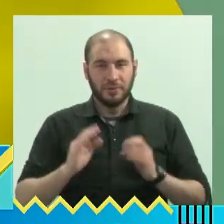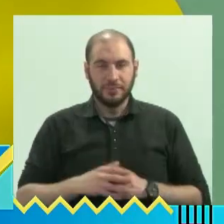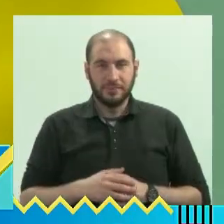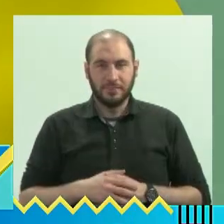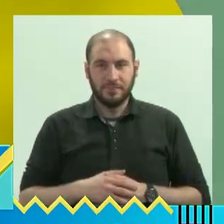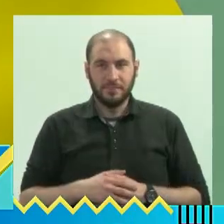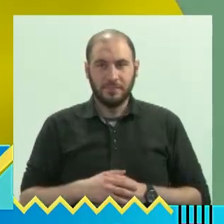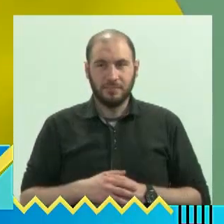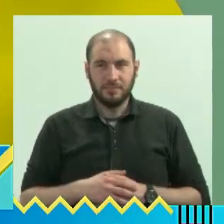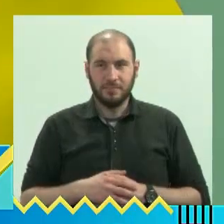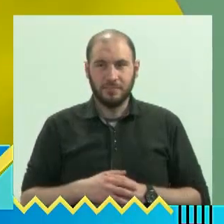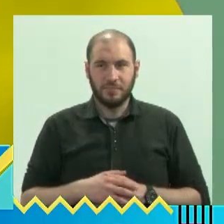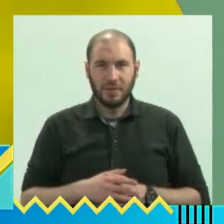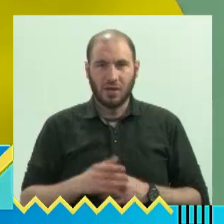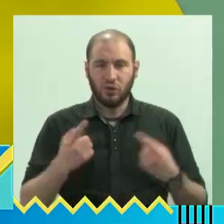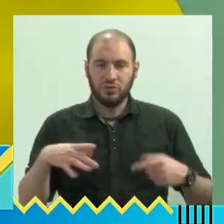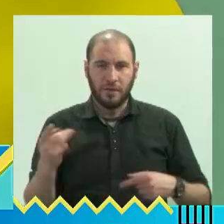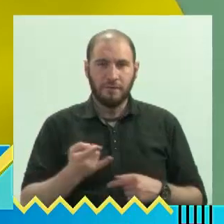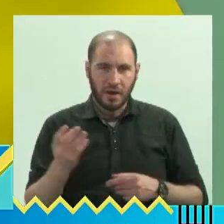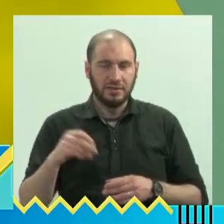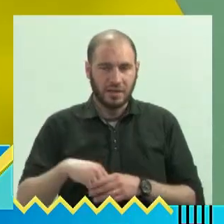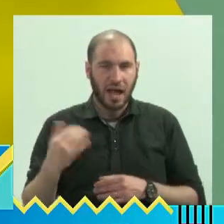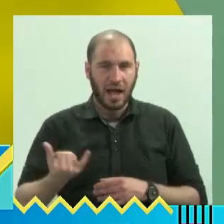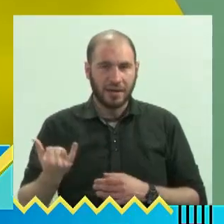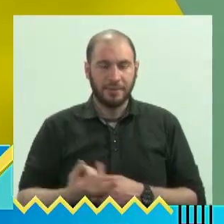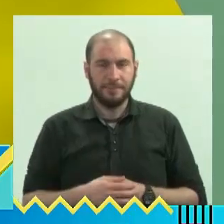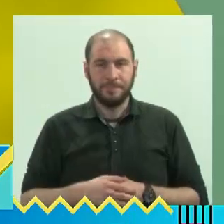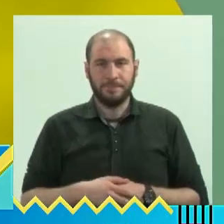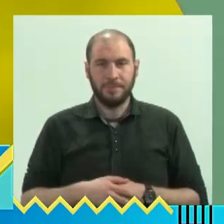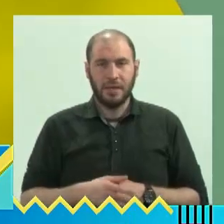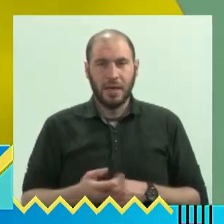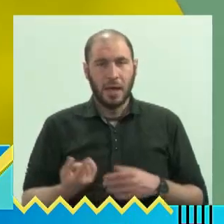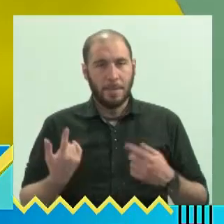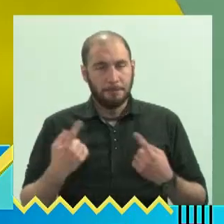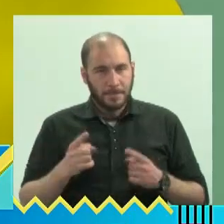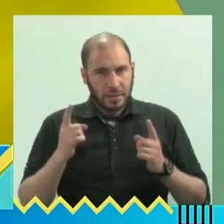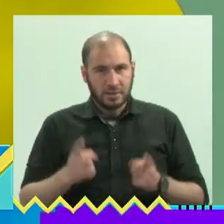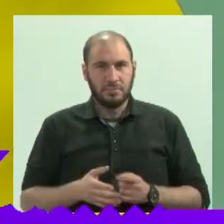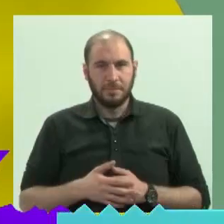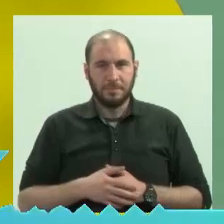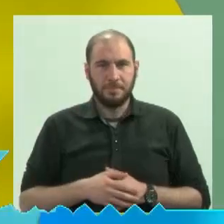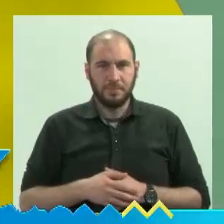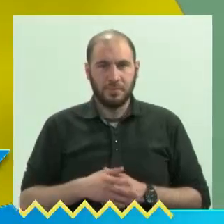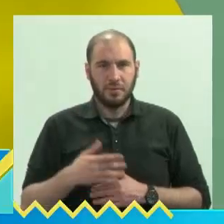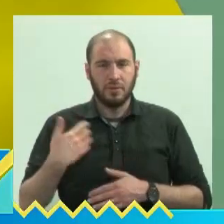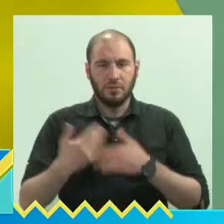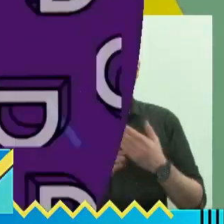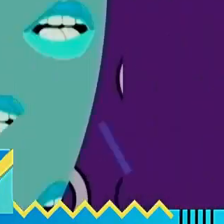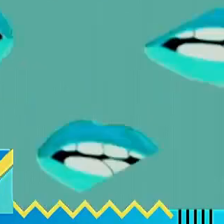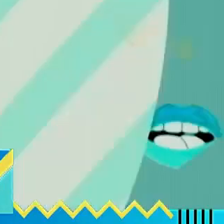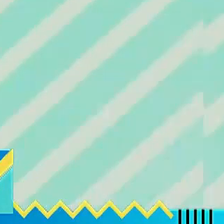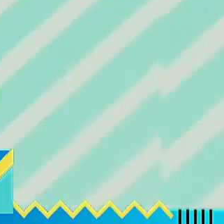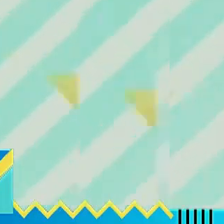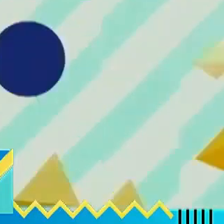de, digamos, de irrealidad, si se quiere, pero también pueden tener una construcción algo